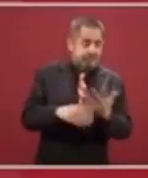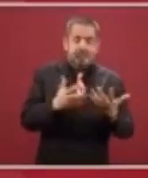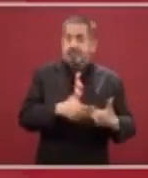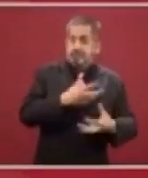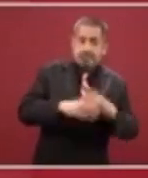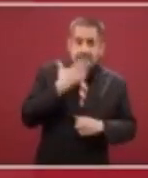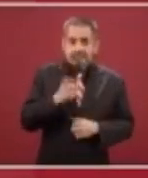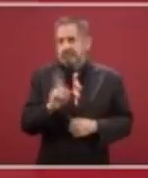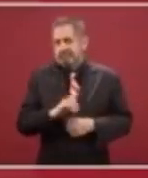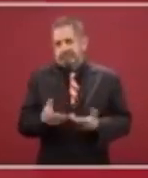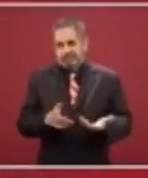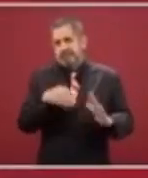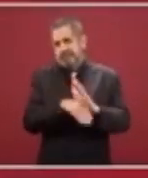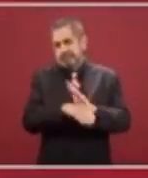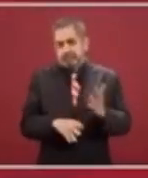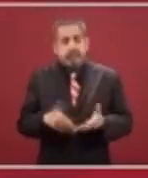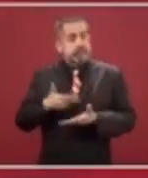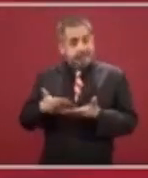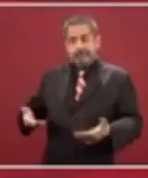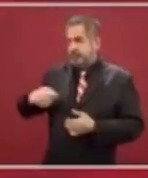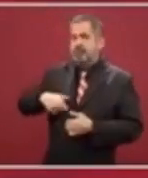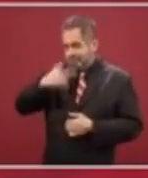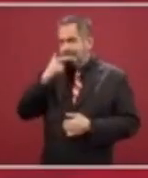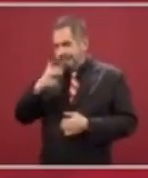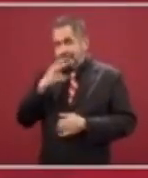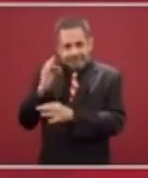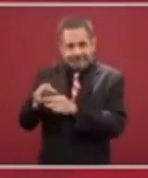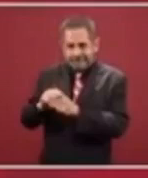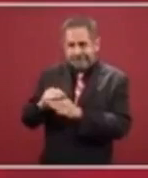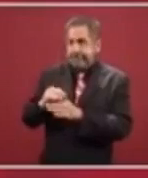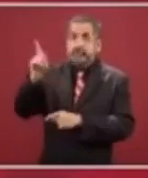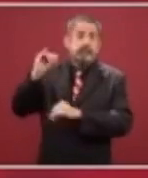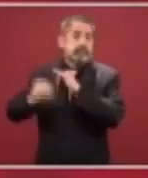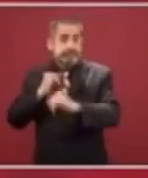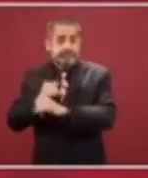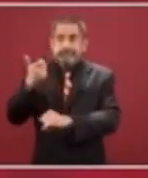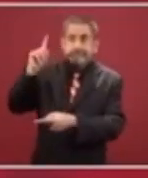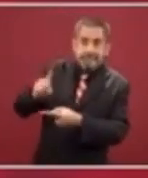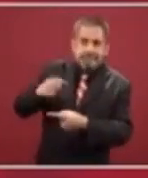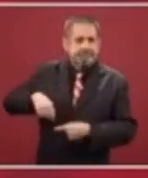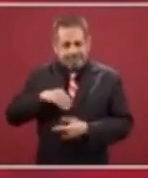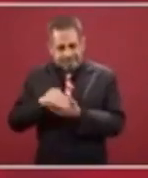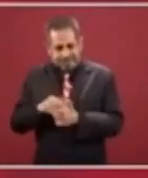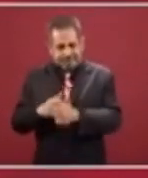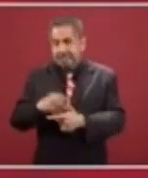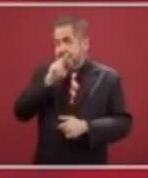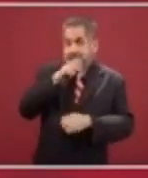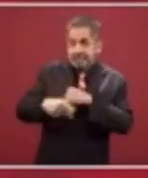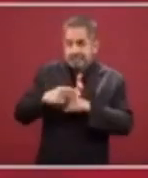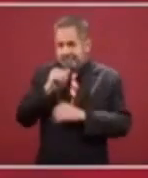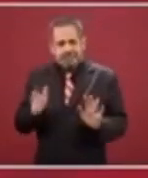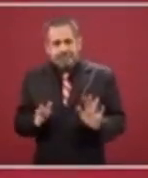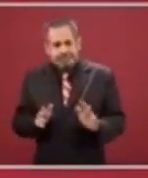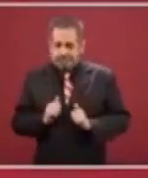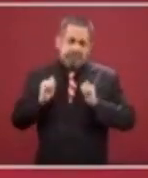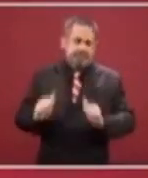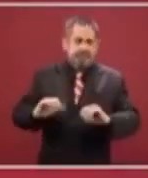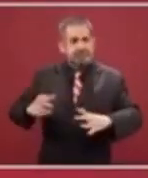produciendo lo que ahora estamos produciendo. Y a pesar de la caída en el precio, no significa una defensa.